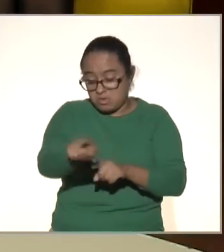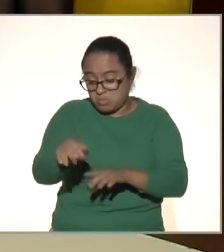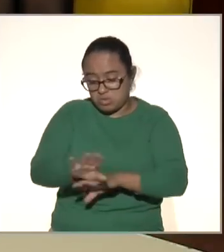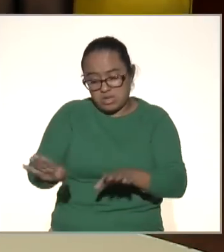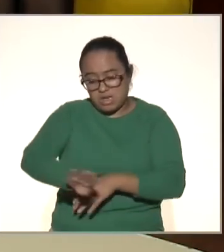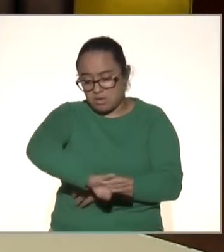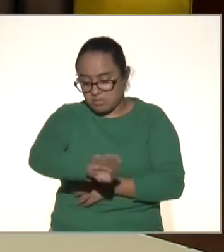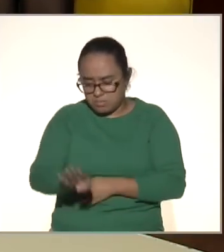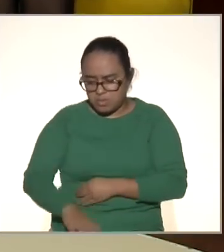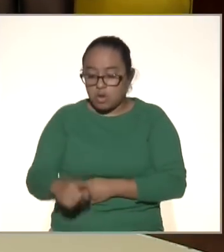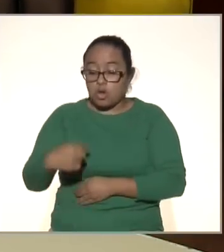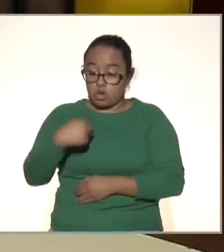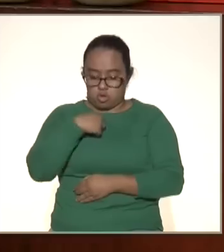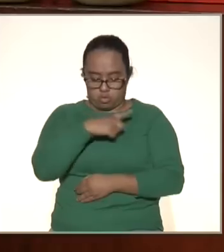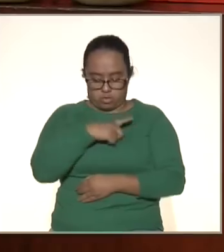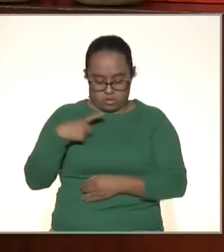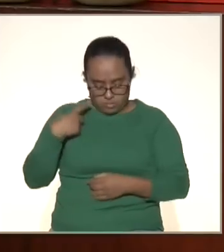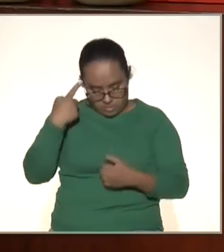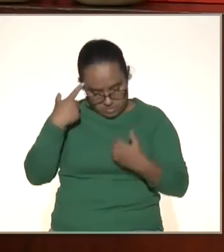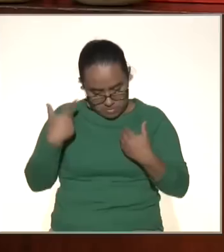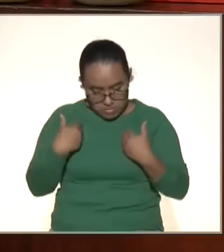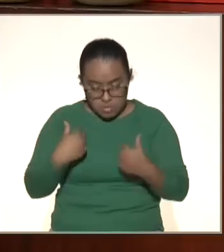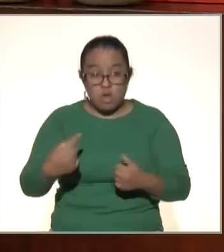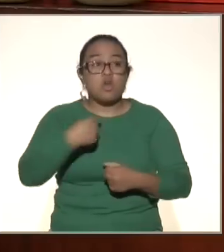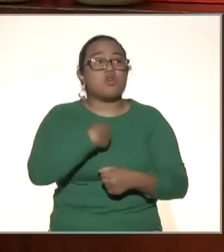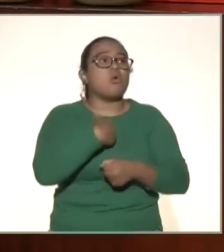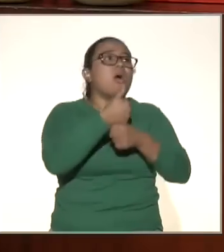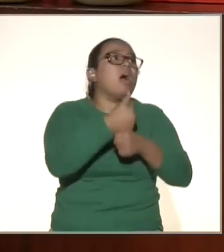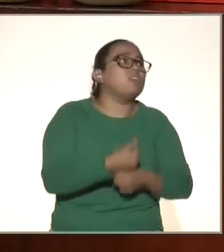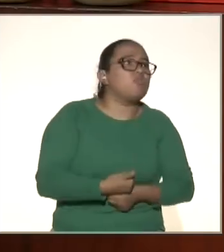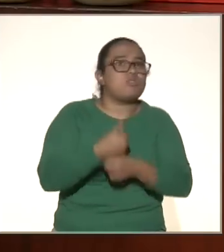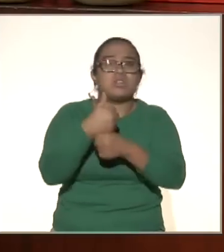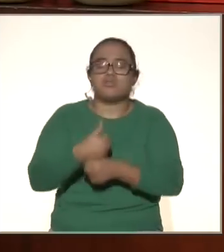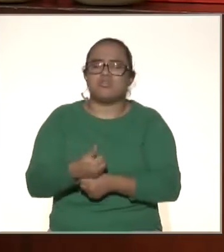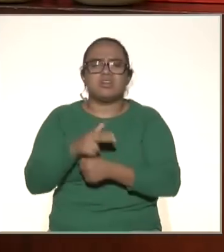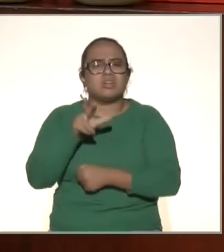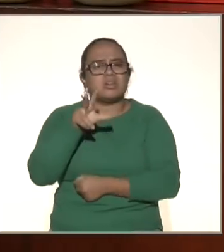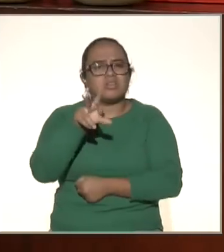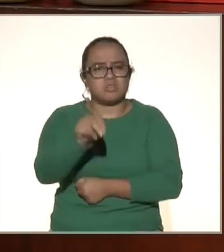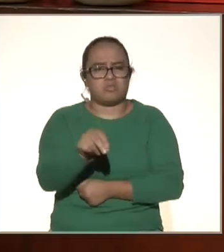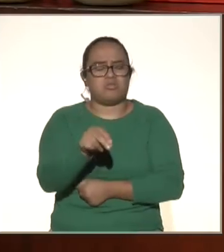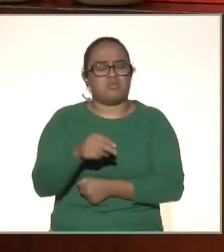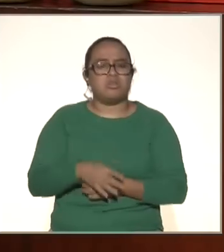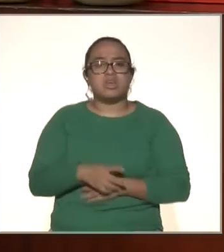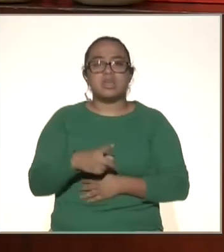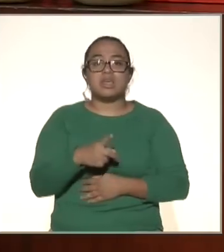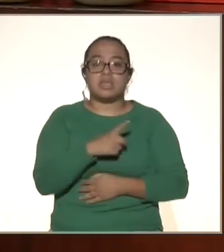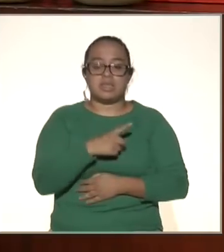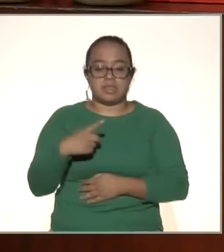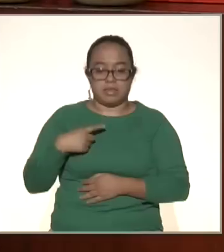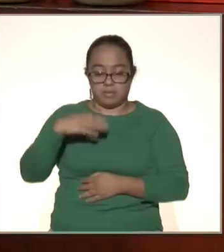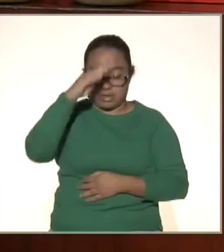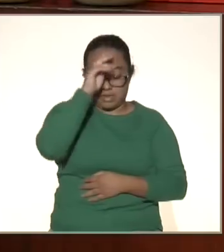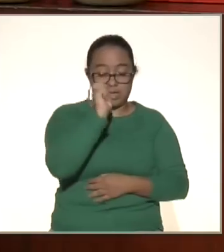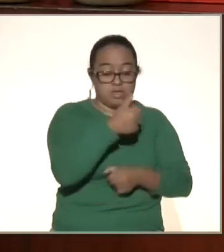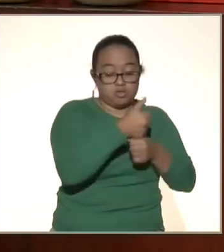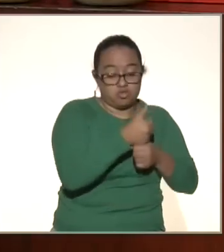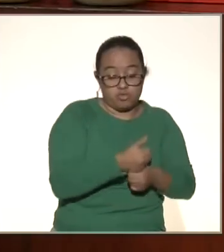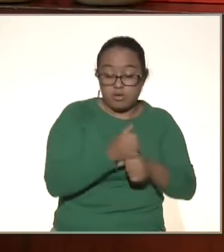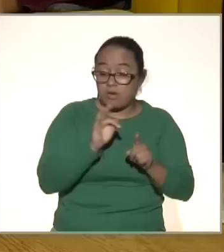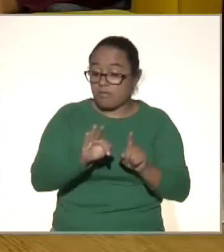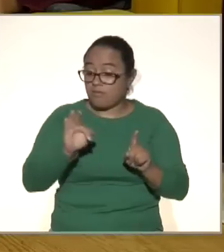de entenderlo, no debo de martirizarme y no debo de asociar el martirio con la